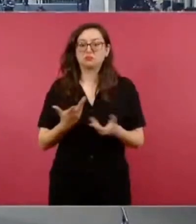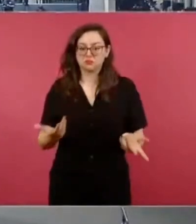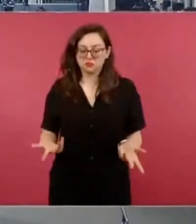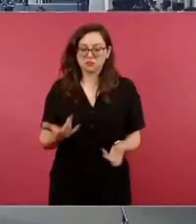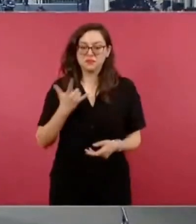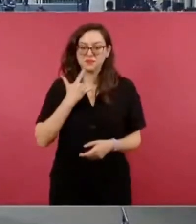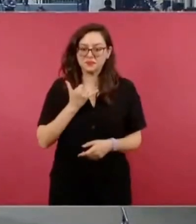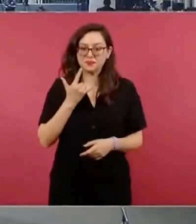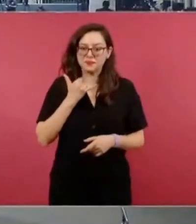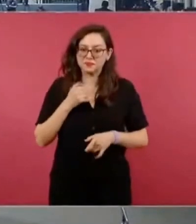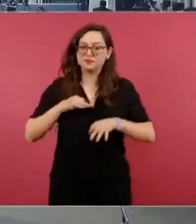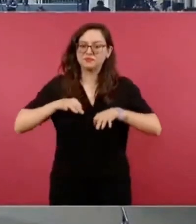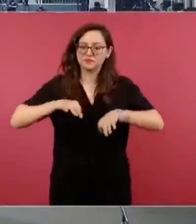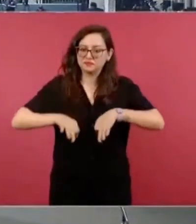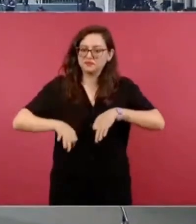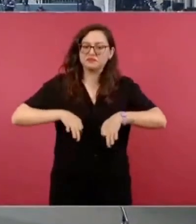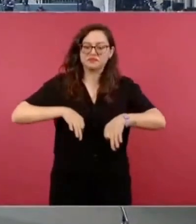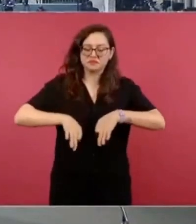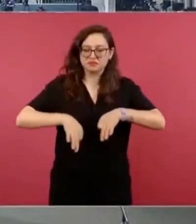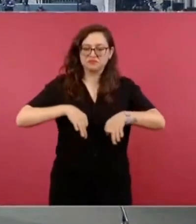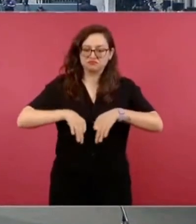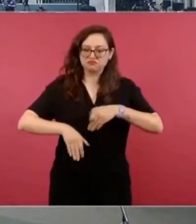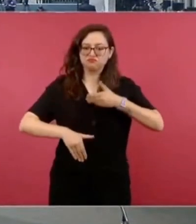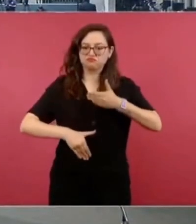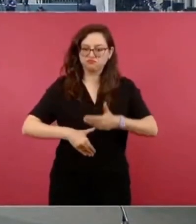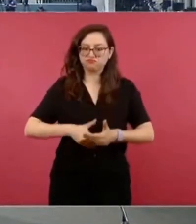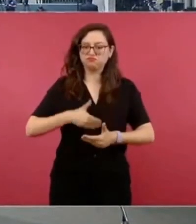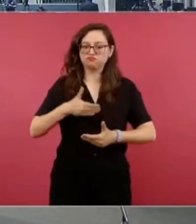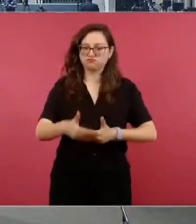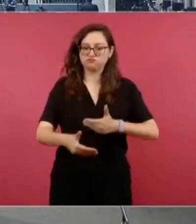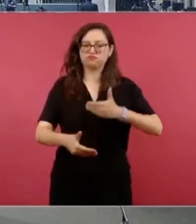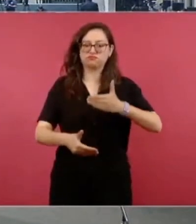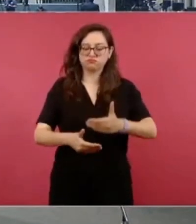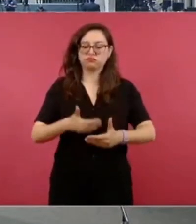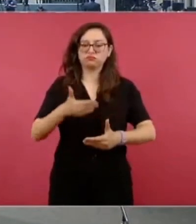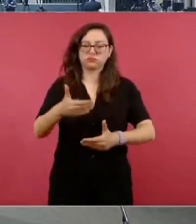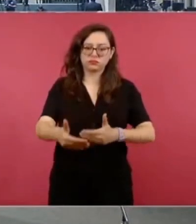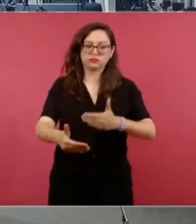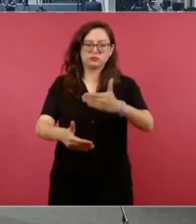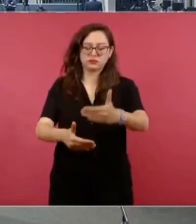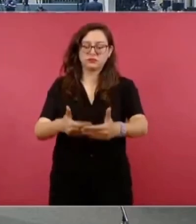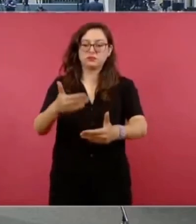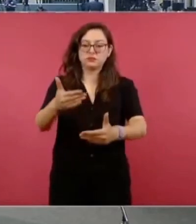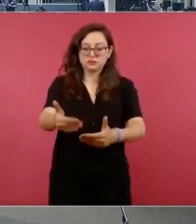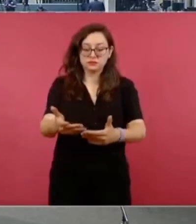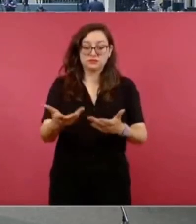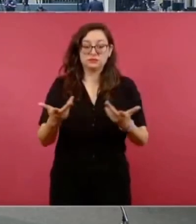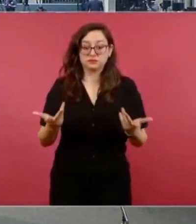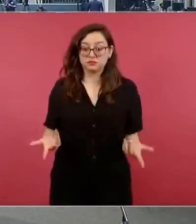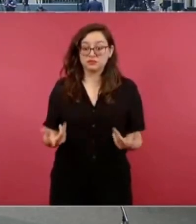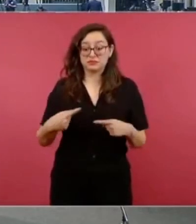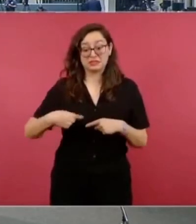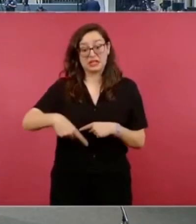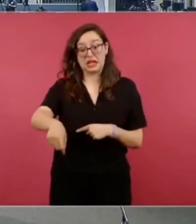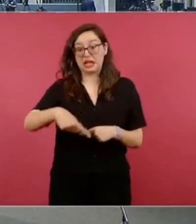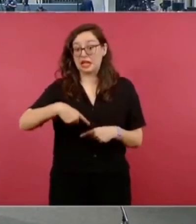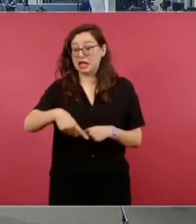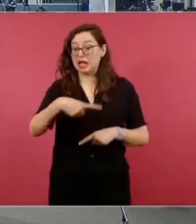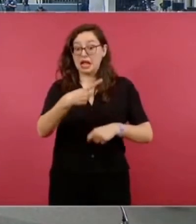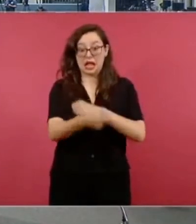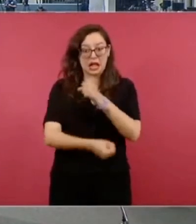trabajando. Yo espero que cuidar mucho este año,